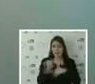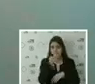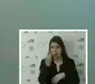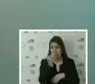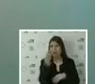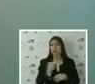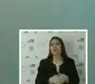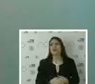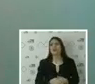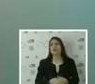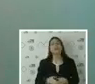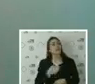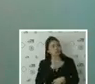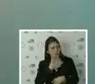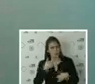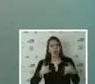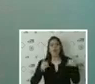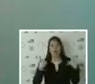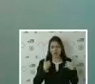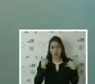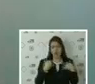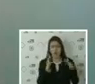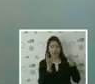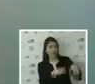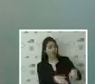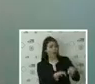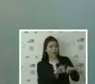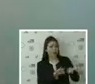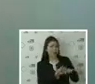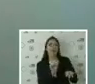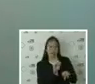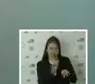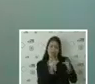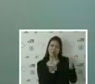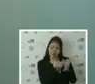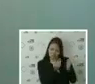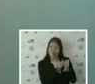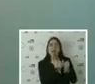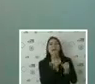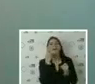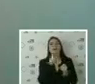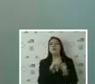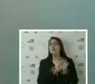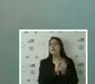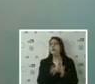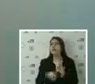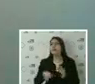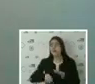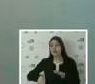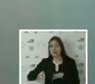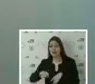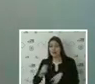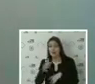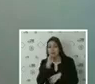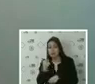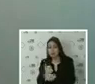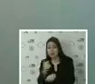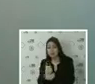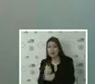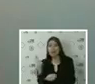no tengamos importancia, claro que la tenemos, pero no es posible que una persona llegue a una educación media superior sin tener las bases de